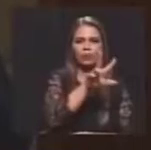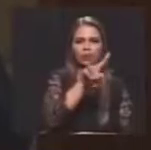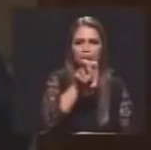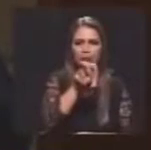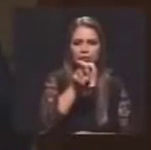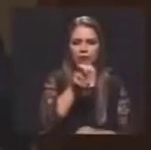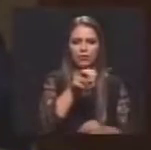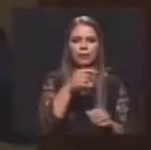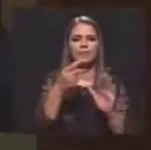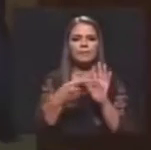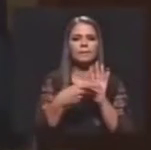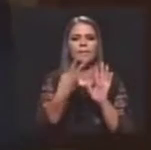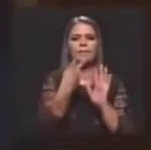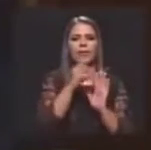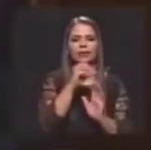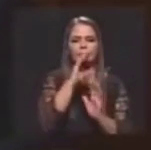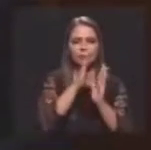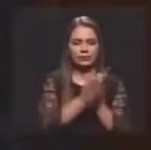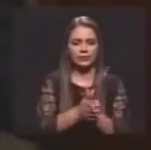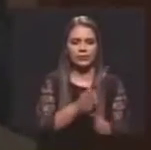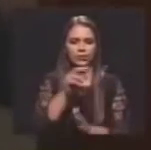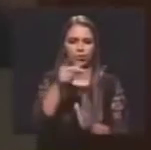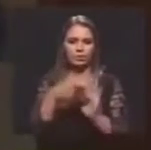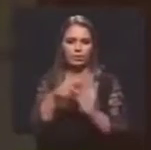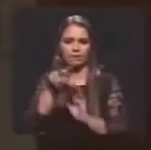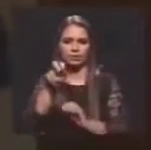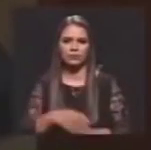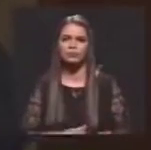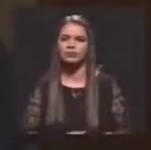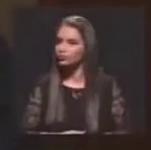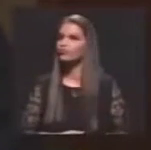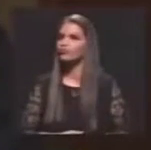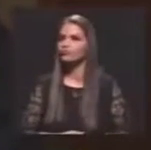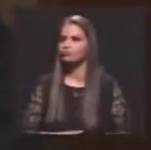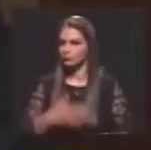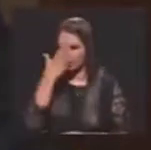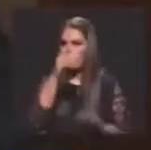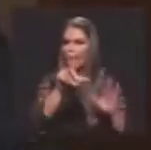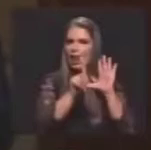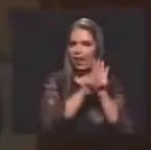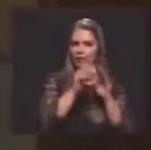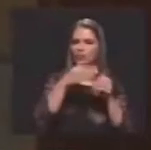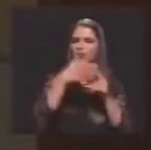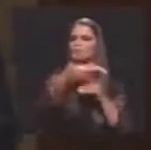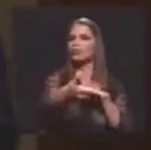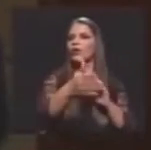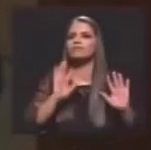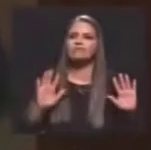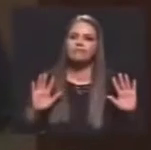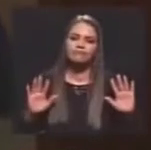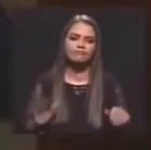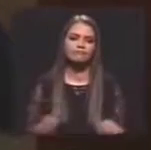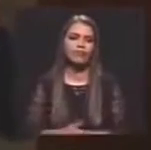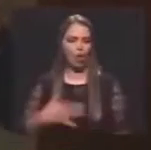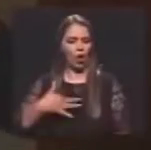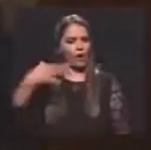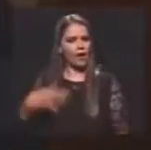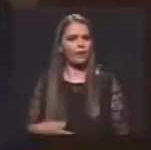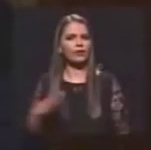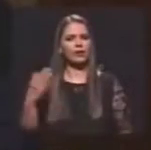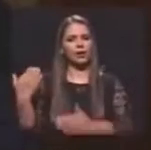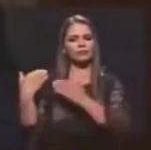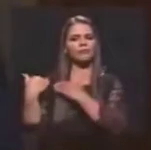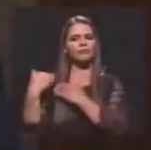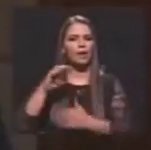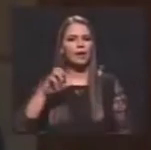57 del 20 de diciembre de 2017 es cierto que es posterior pero es más cierto que de manera ética y